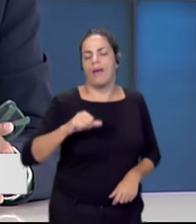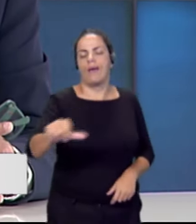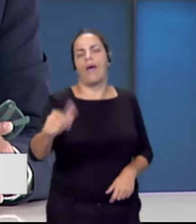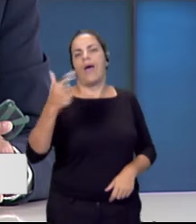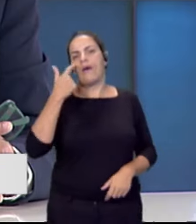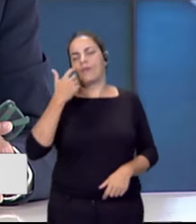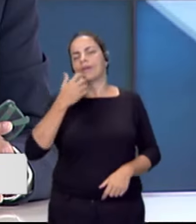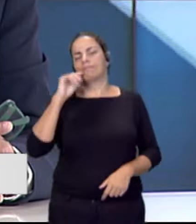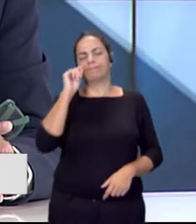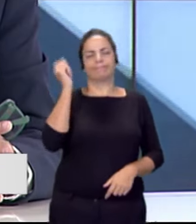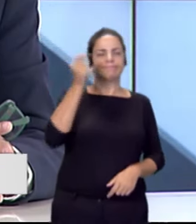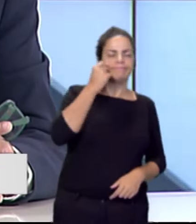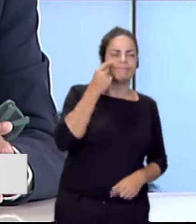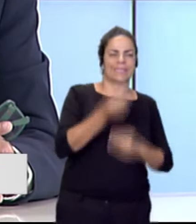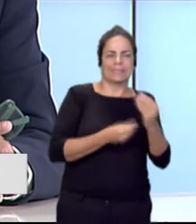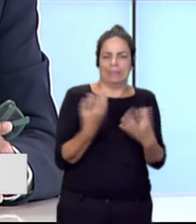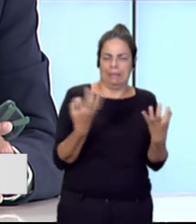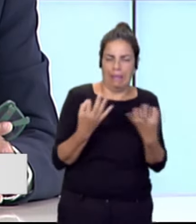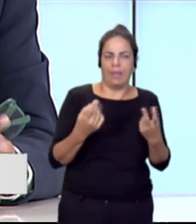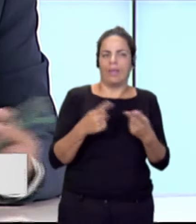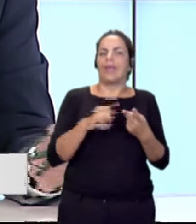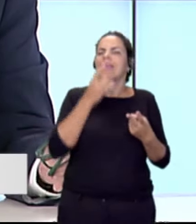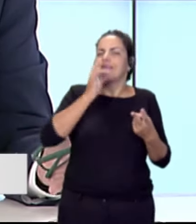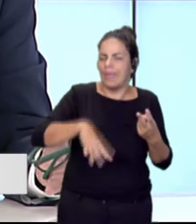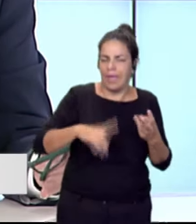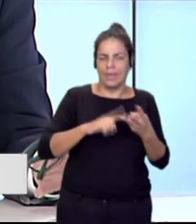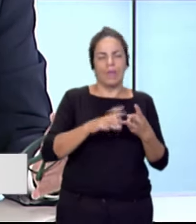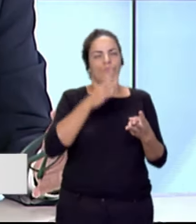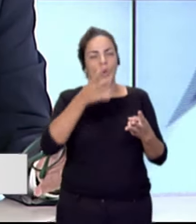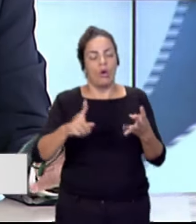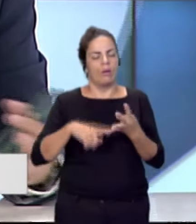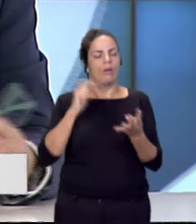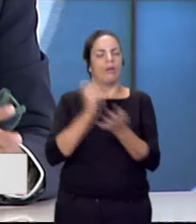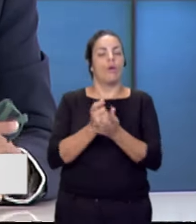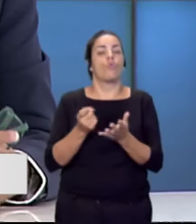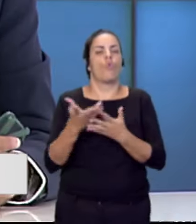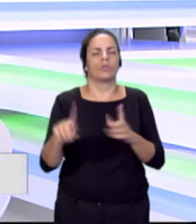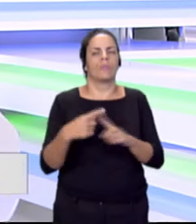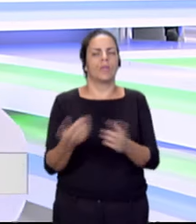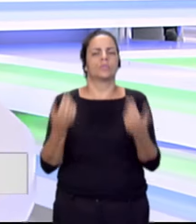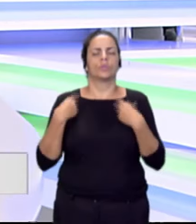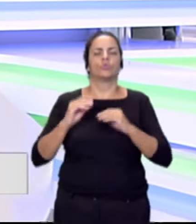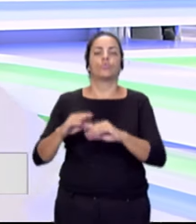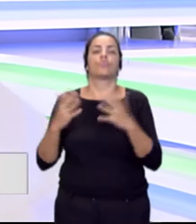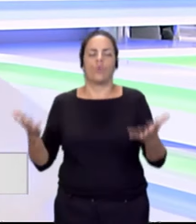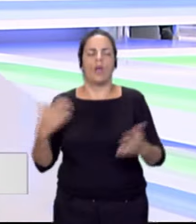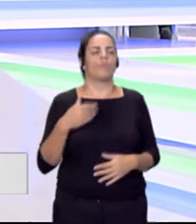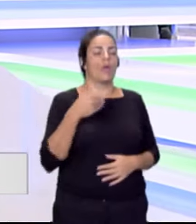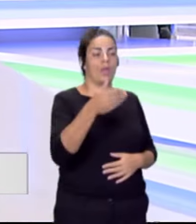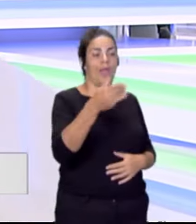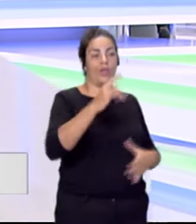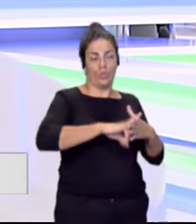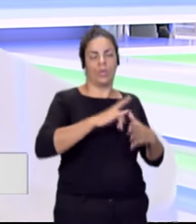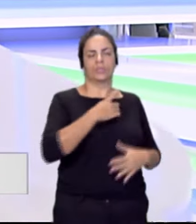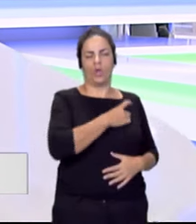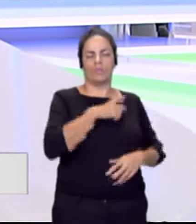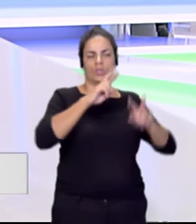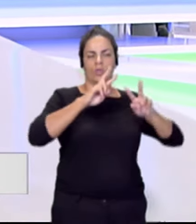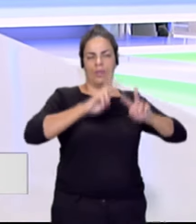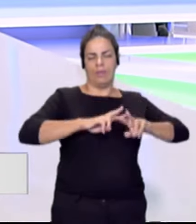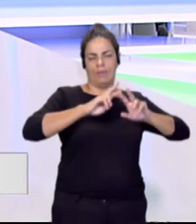hicieron, quién lo hizo, por qué lo hizo, cuánto pagó y cuál es su responsabilidad. Bueno, pues será el próximo lunes cuando se retome esa comisión de mascarillas y